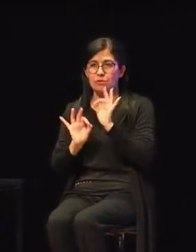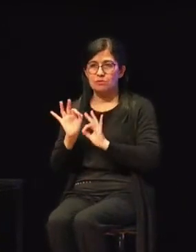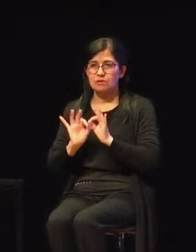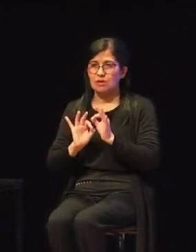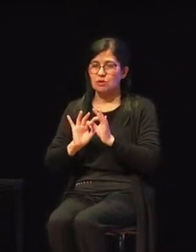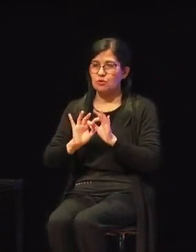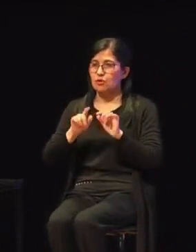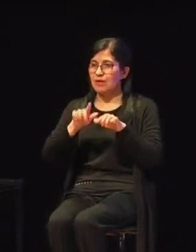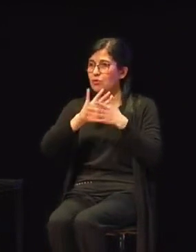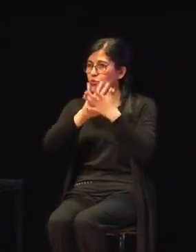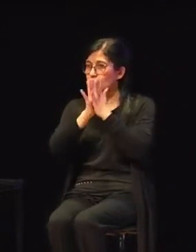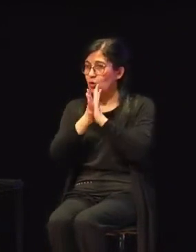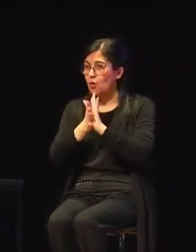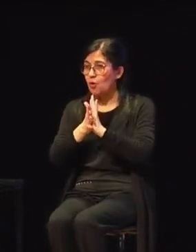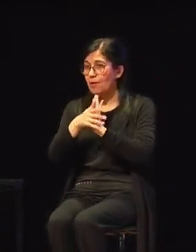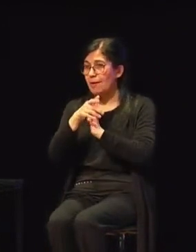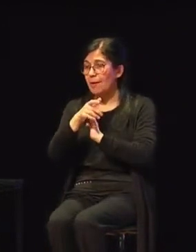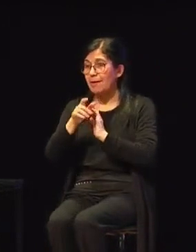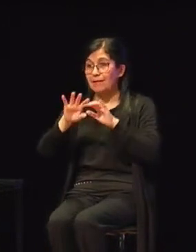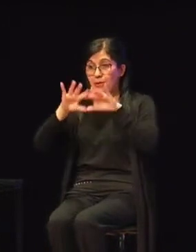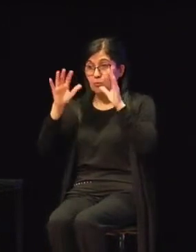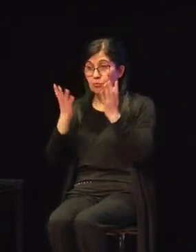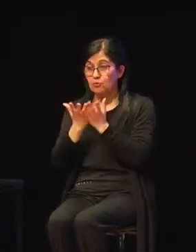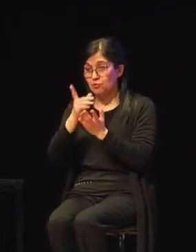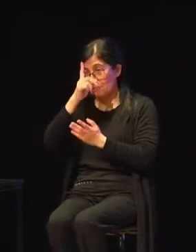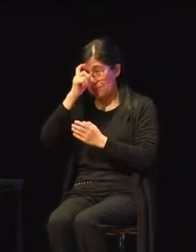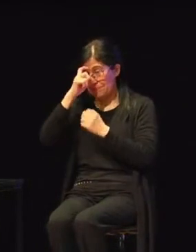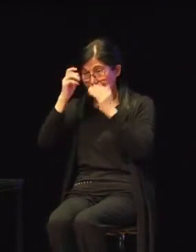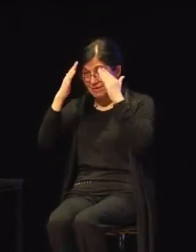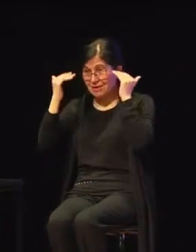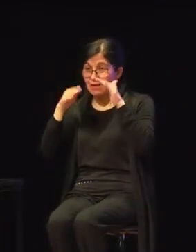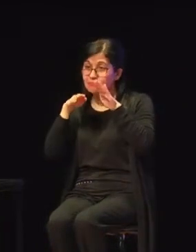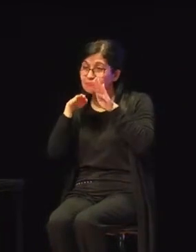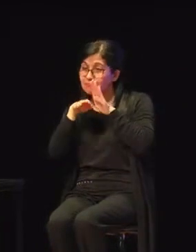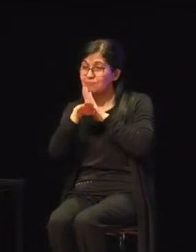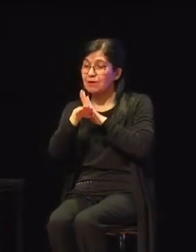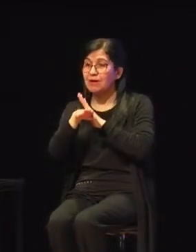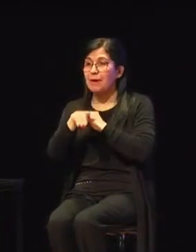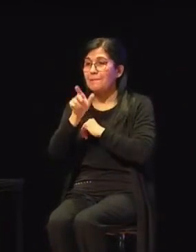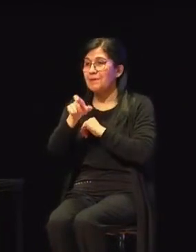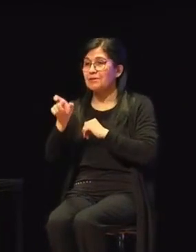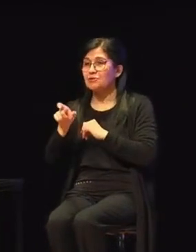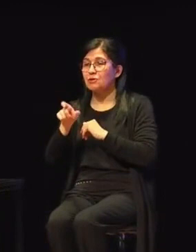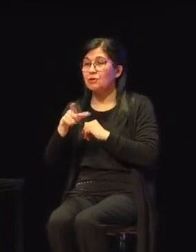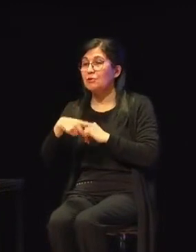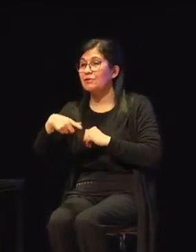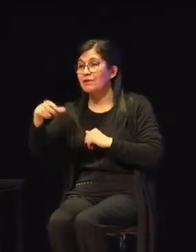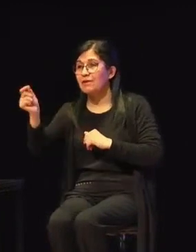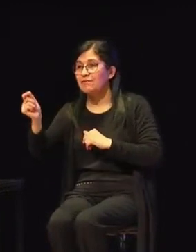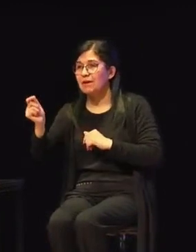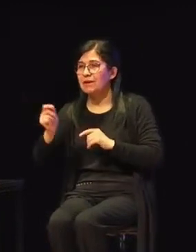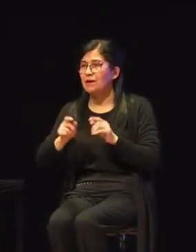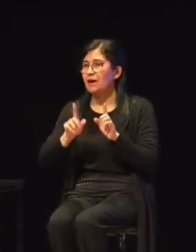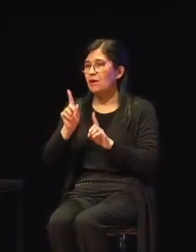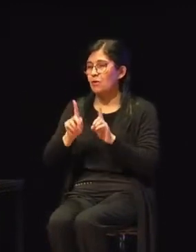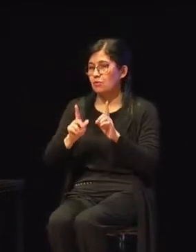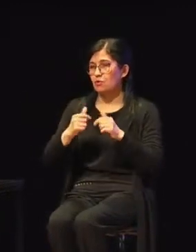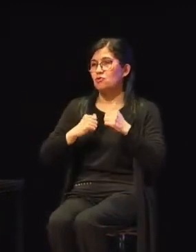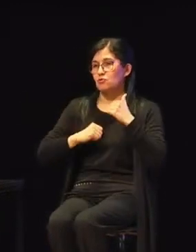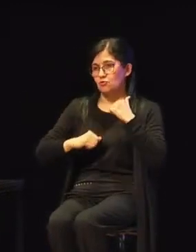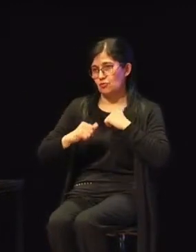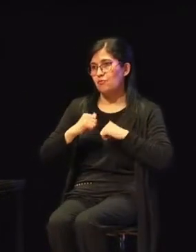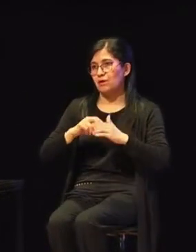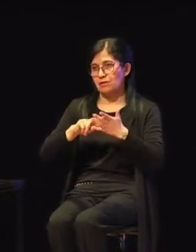del total de hospitalizaciones a nivel mundial los pacientes tienen cuando egresan, han sufrido al menos un